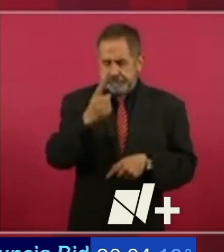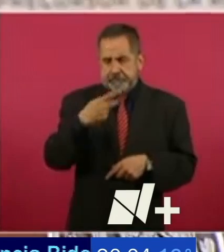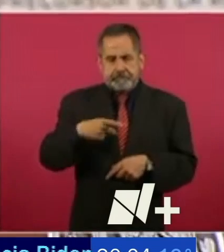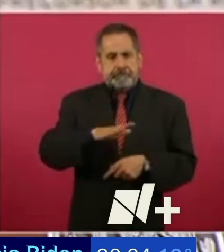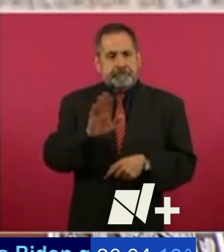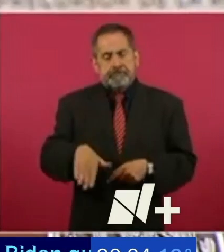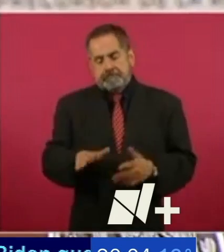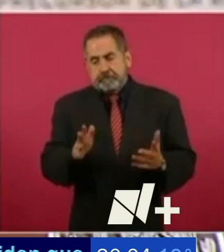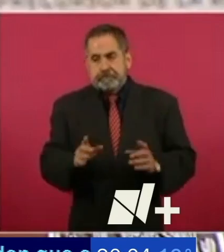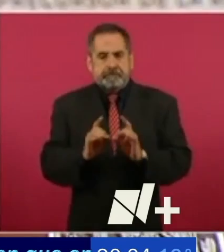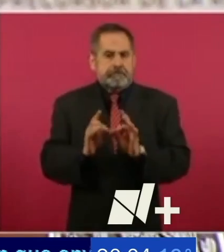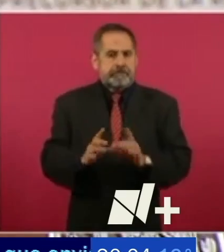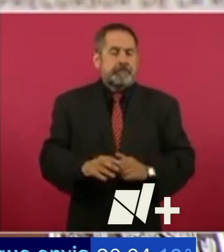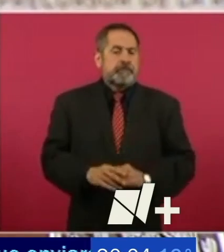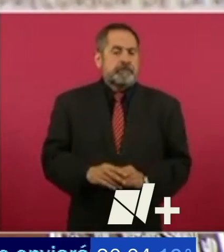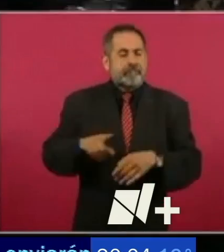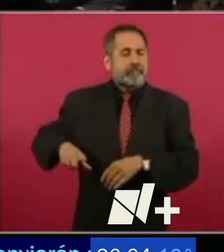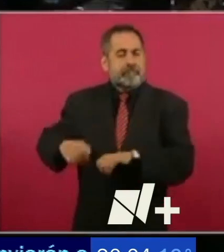estados de la república